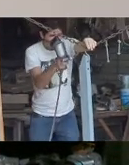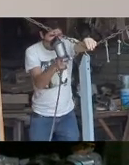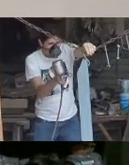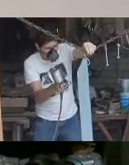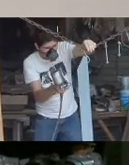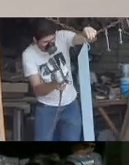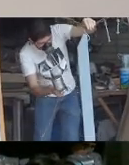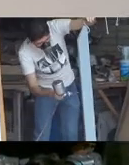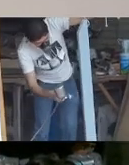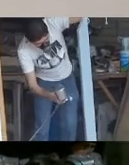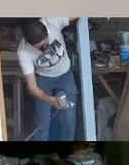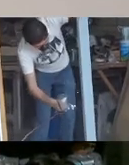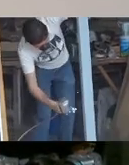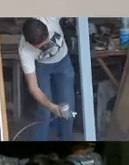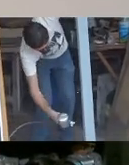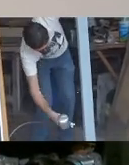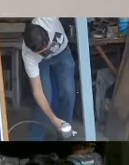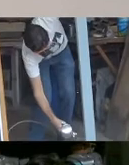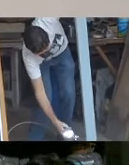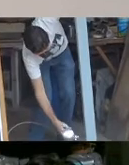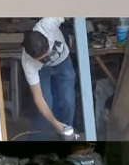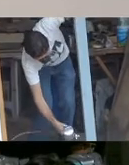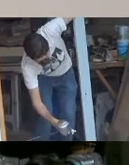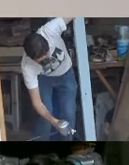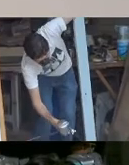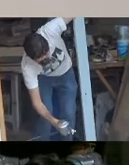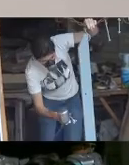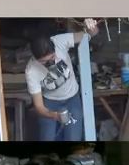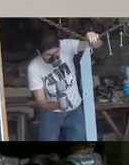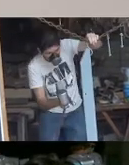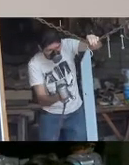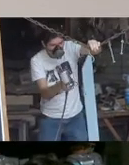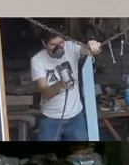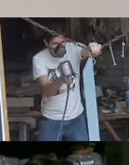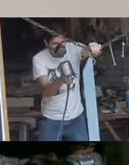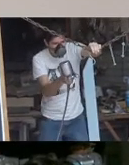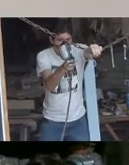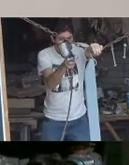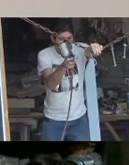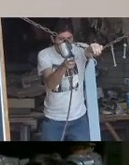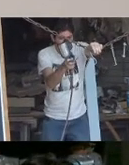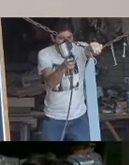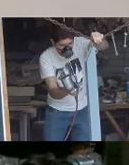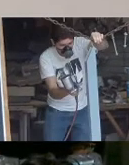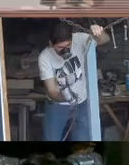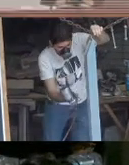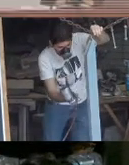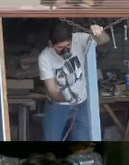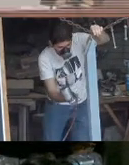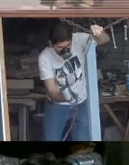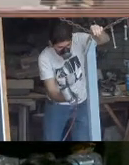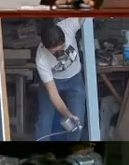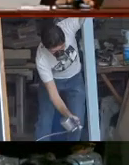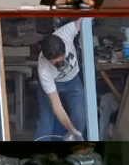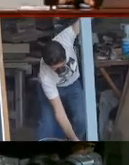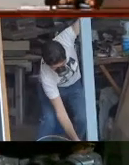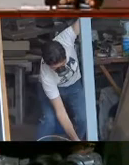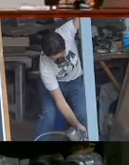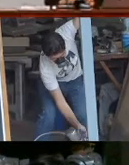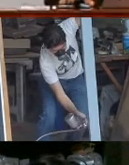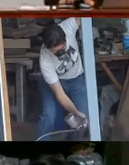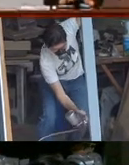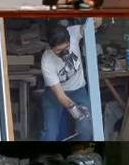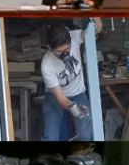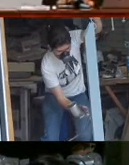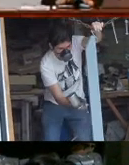a quedarse sin este tipo de equipo van a ser el personal de salud y el personal de salud de las áreas